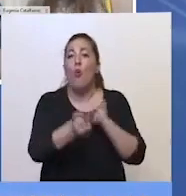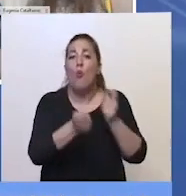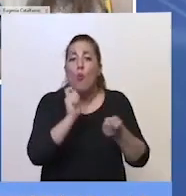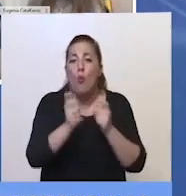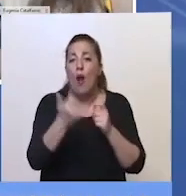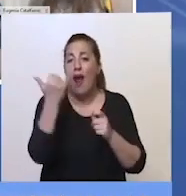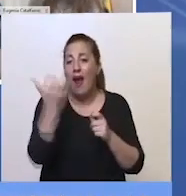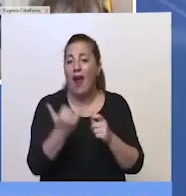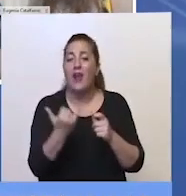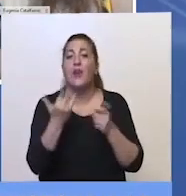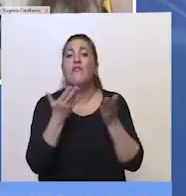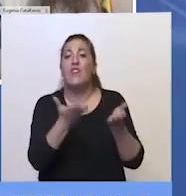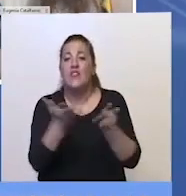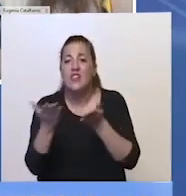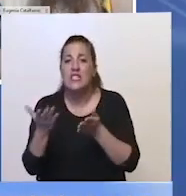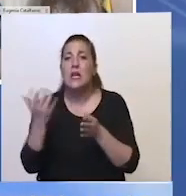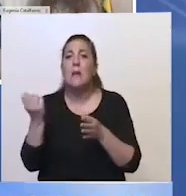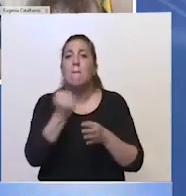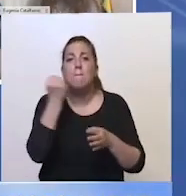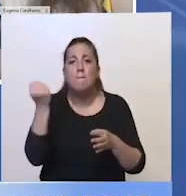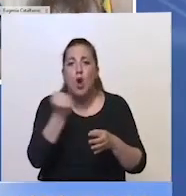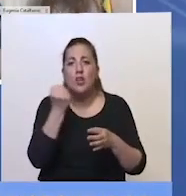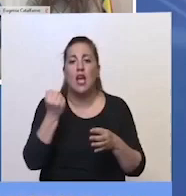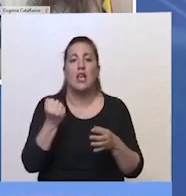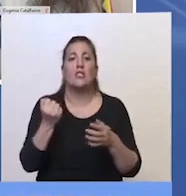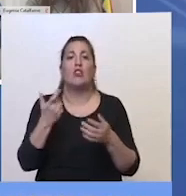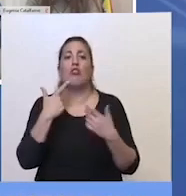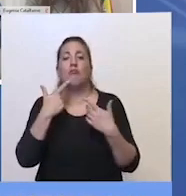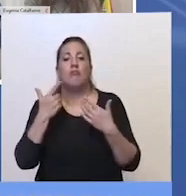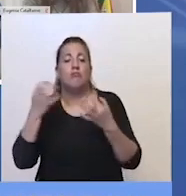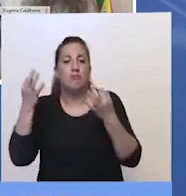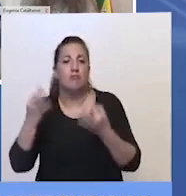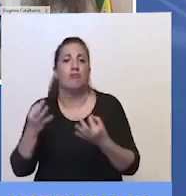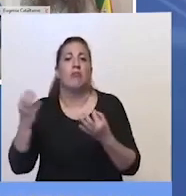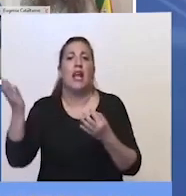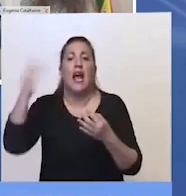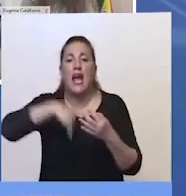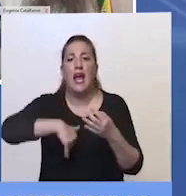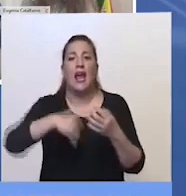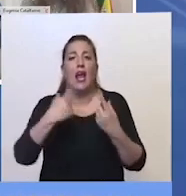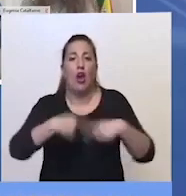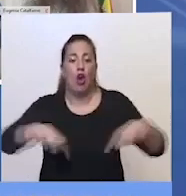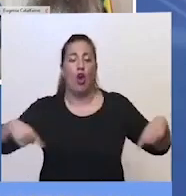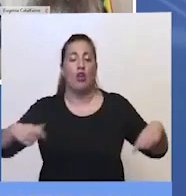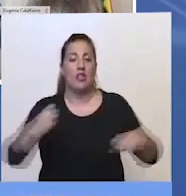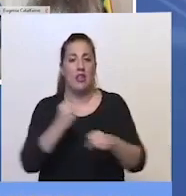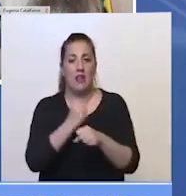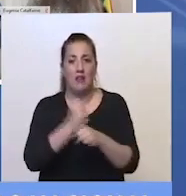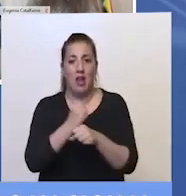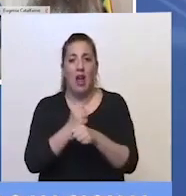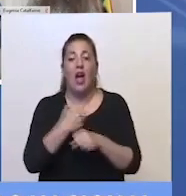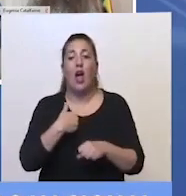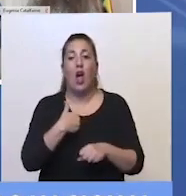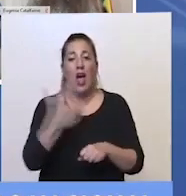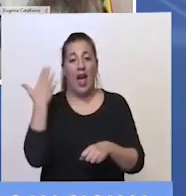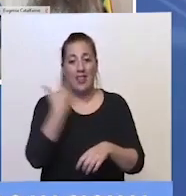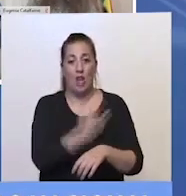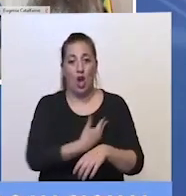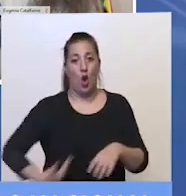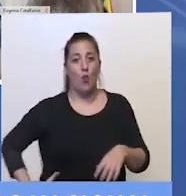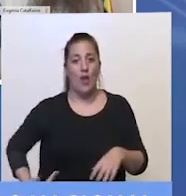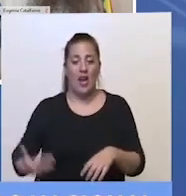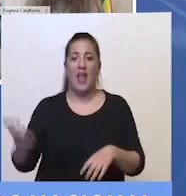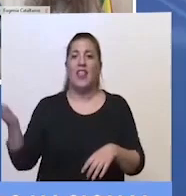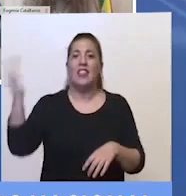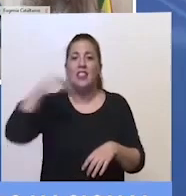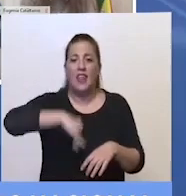beneficio, la posibilidad de hacer alguna importación de un elemento de trabajo. A mí me tocó, siendo gobernador, de que algunas instituciones de bien público